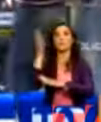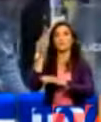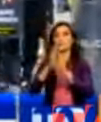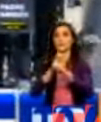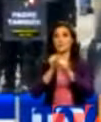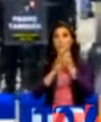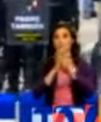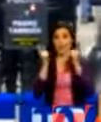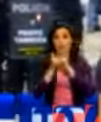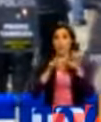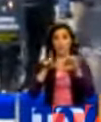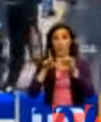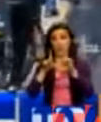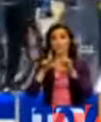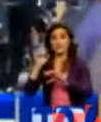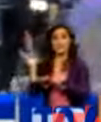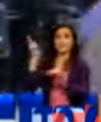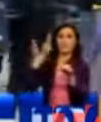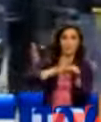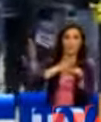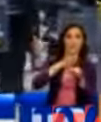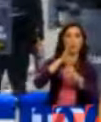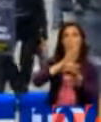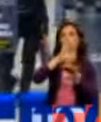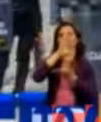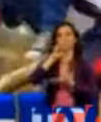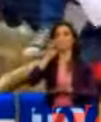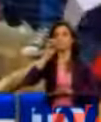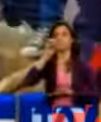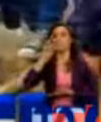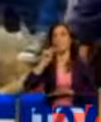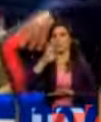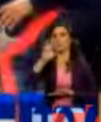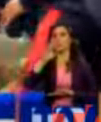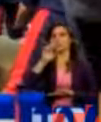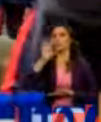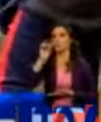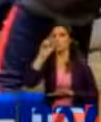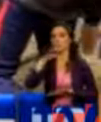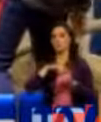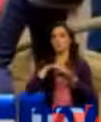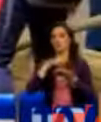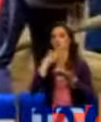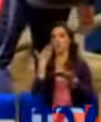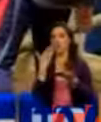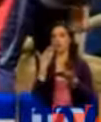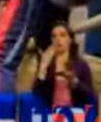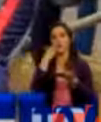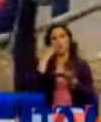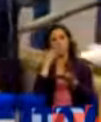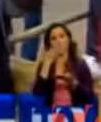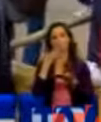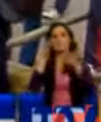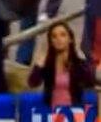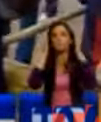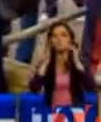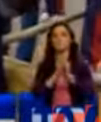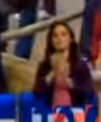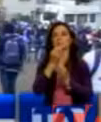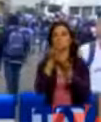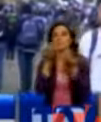que han sido reubicados vuelvan y que además sus otras demandas, como estudiar en mejores condiciones, sean escuchadas. Esa es